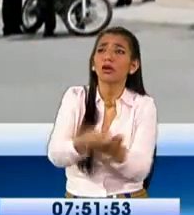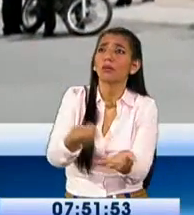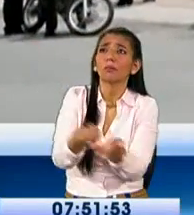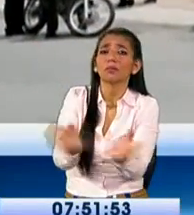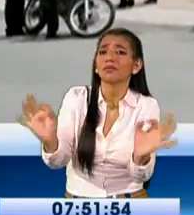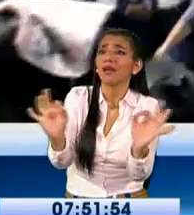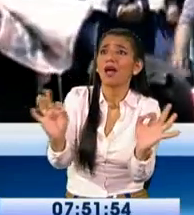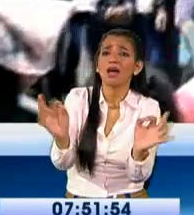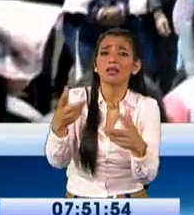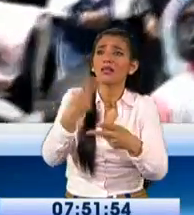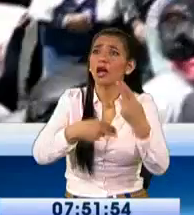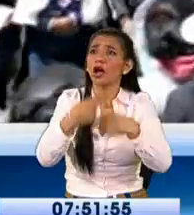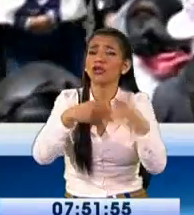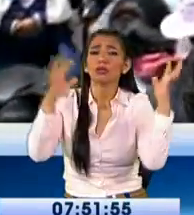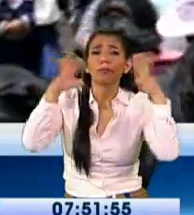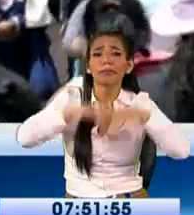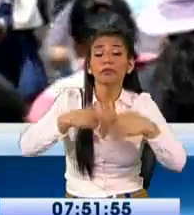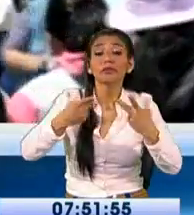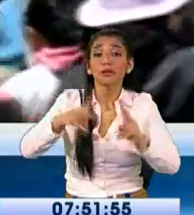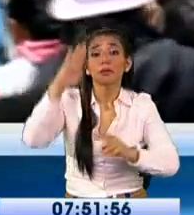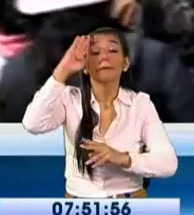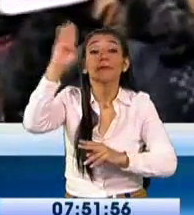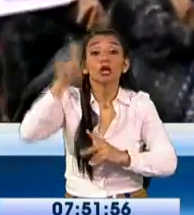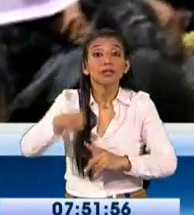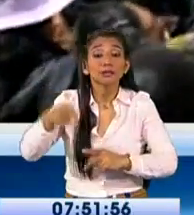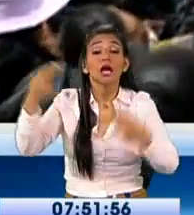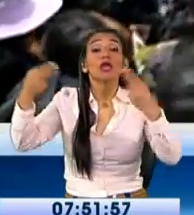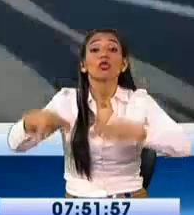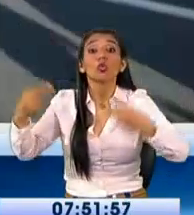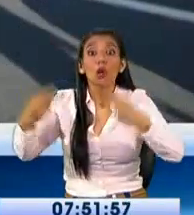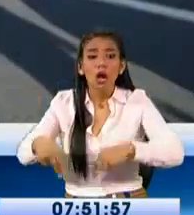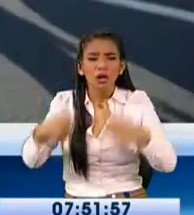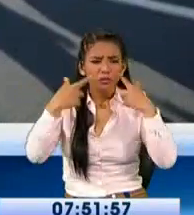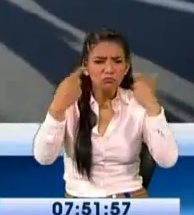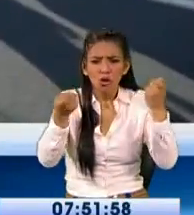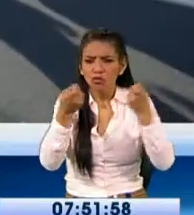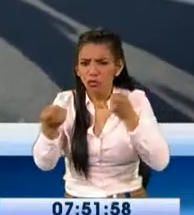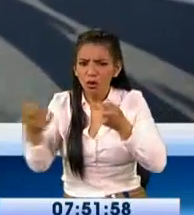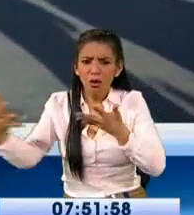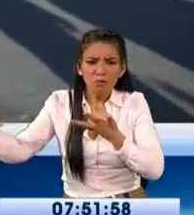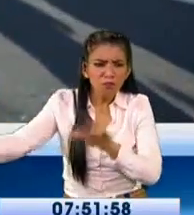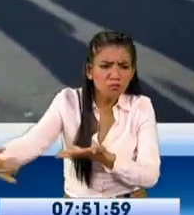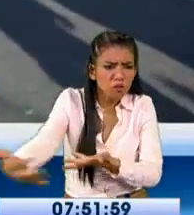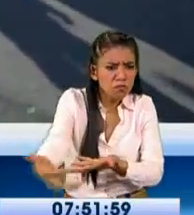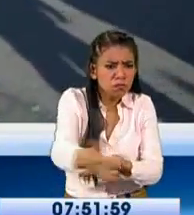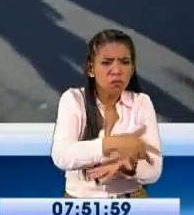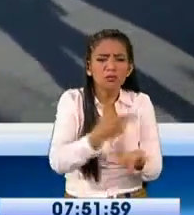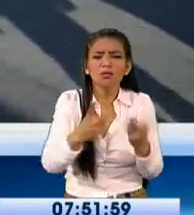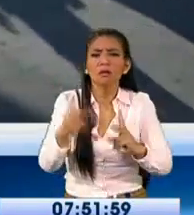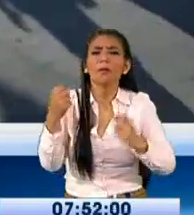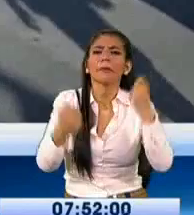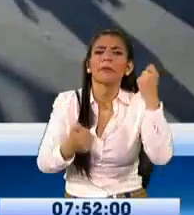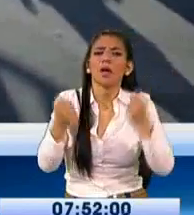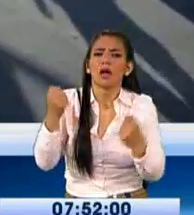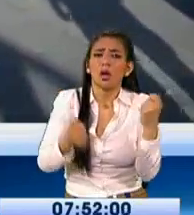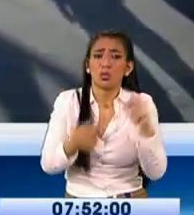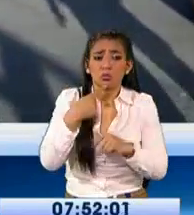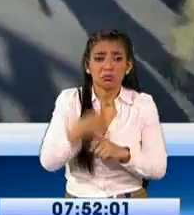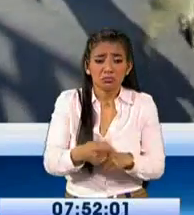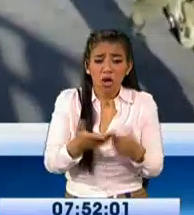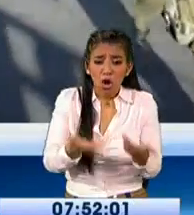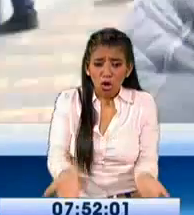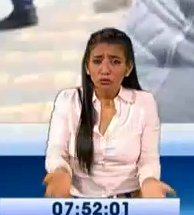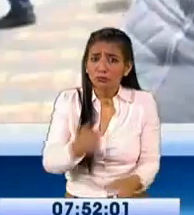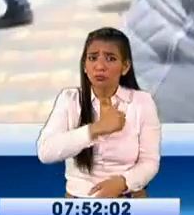operativos que realiza a diario el personal de la aduana quienes incautar la mercadería incluyendo los vehículos aseguran que la mercadería es